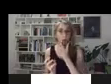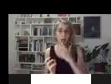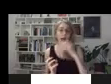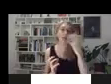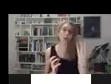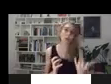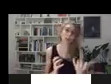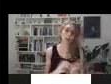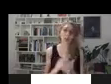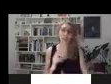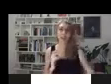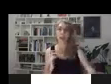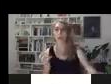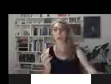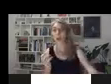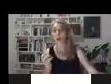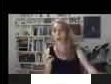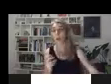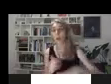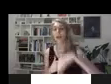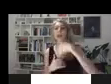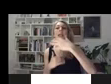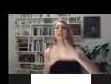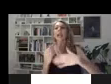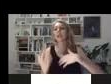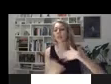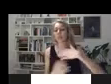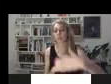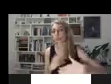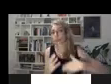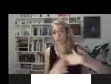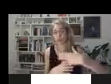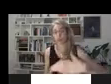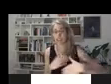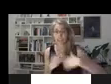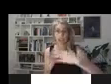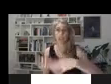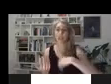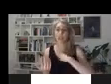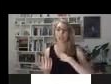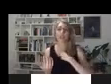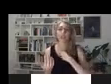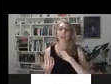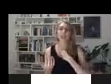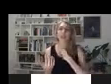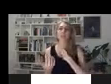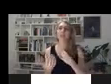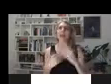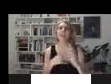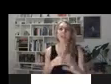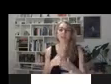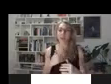intercambios y a cambio un artista le da una obra. Y hay una serie